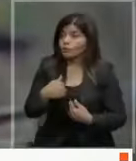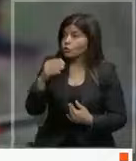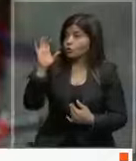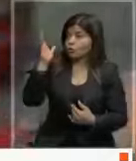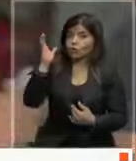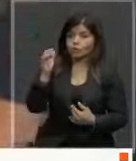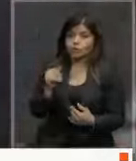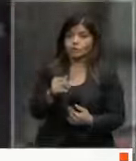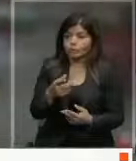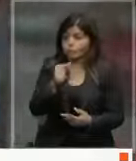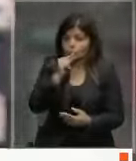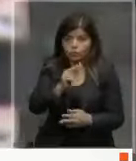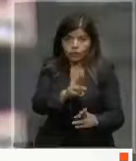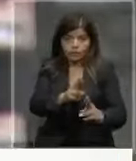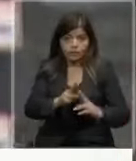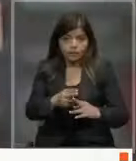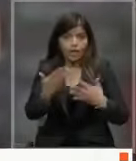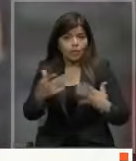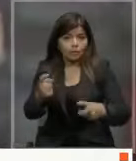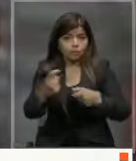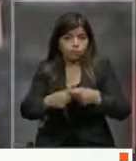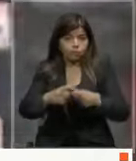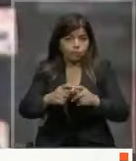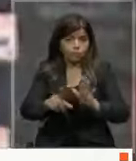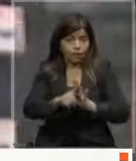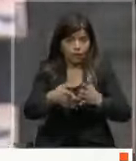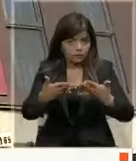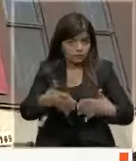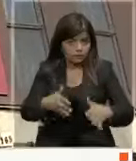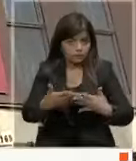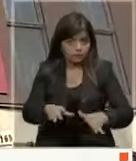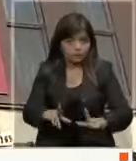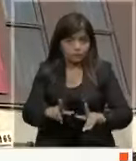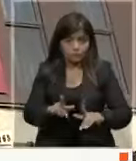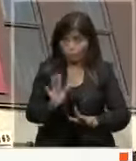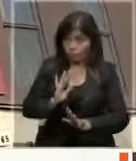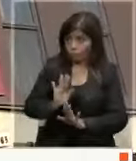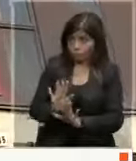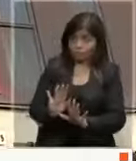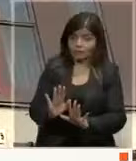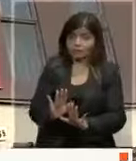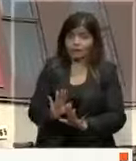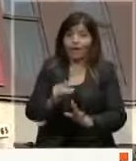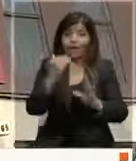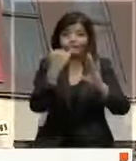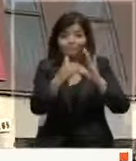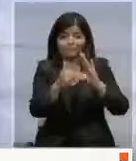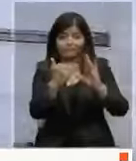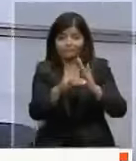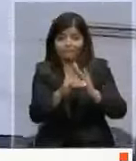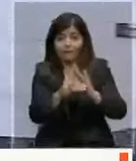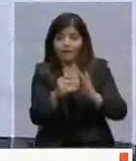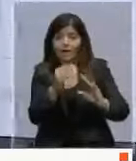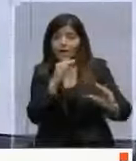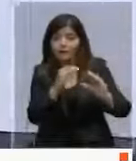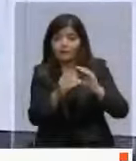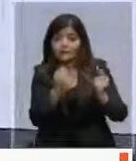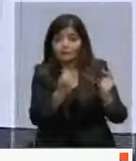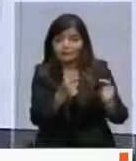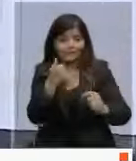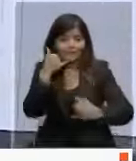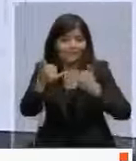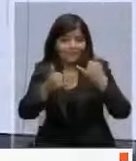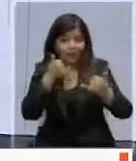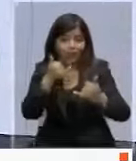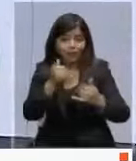pero me acabas de decir que esto está registrado además les mandamos mail e intentamos comunicarnos vía telefónica